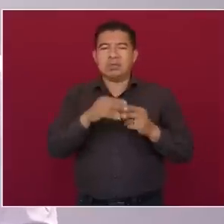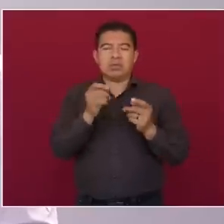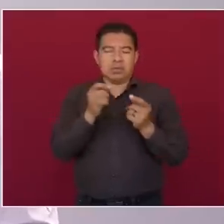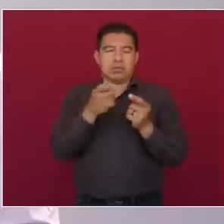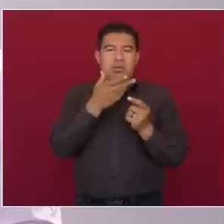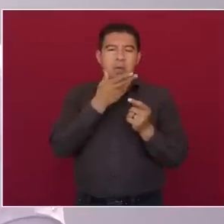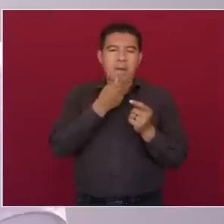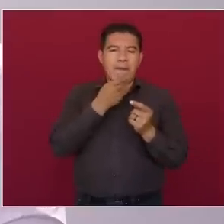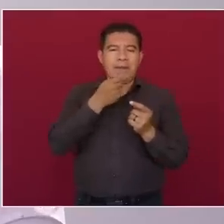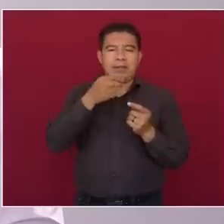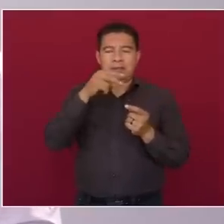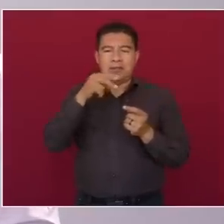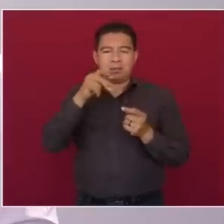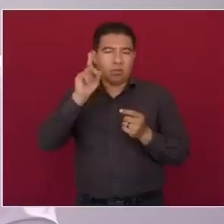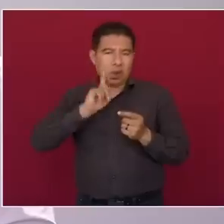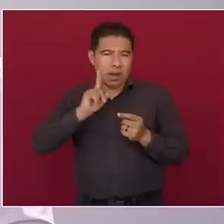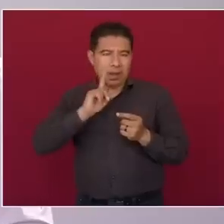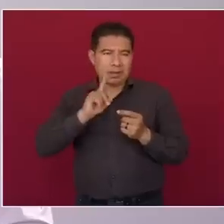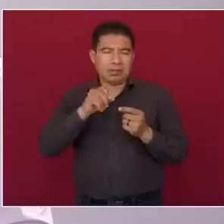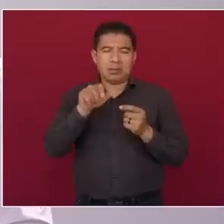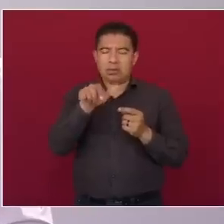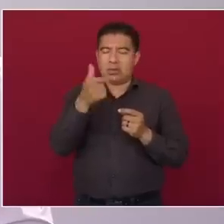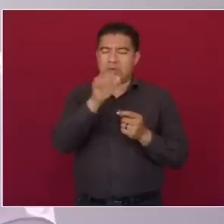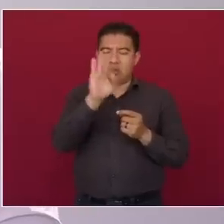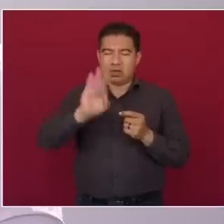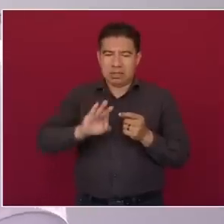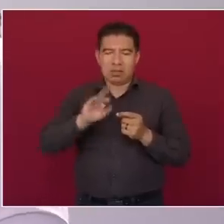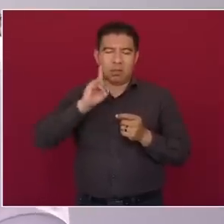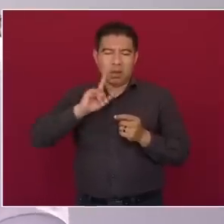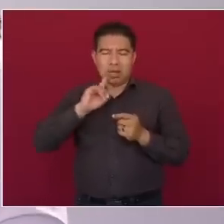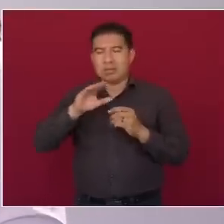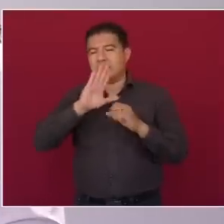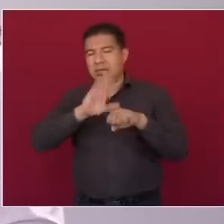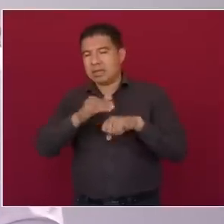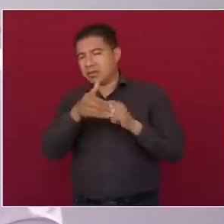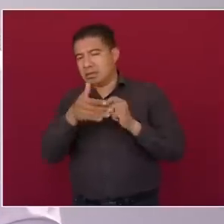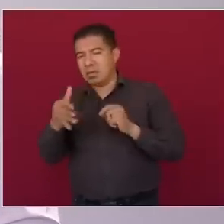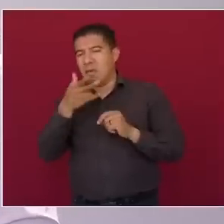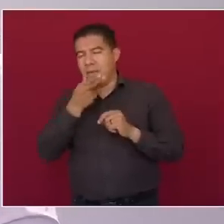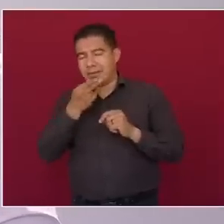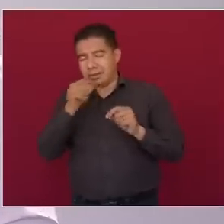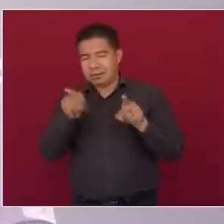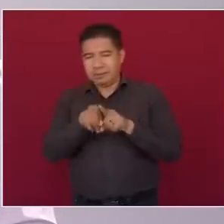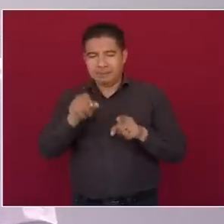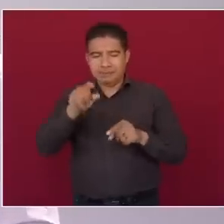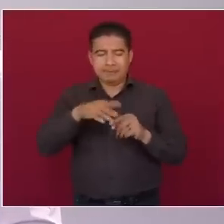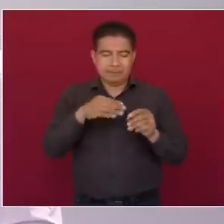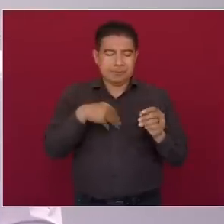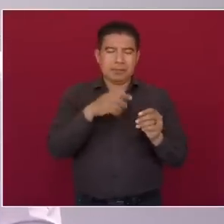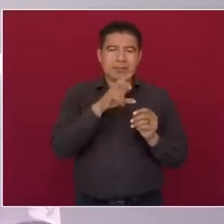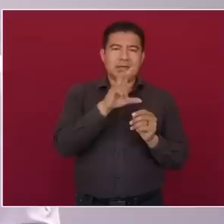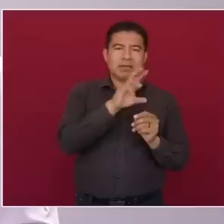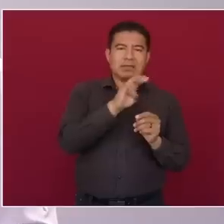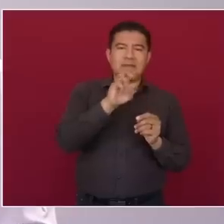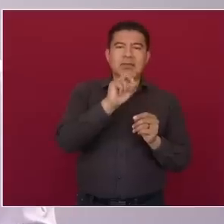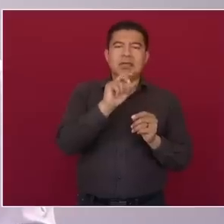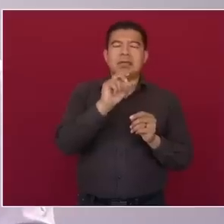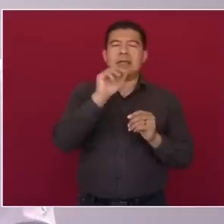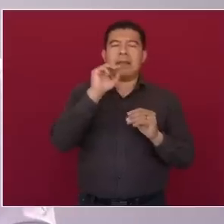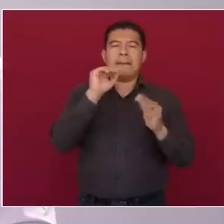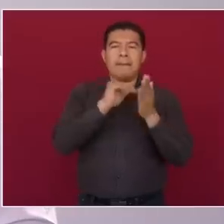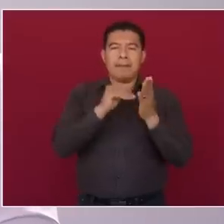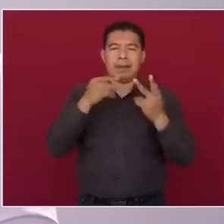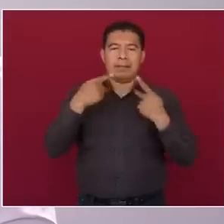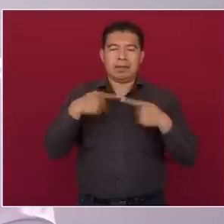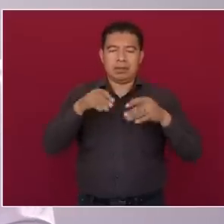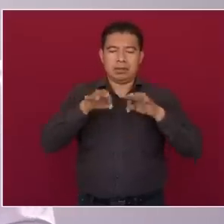resto varones. En forma indirecta se generaron más de 230 mil empleos en las 32 entidades de la